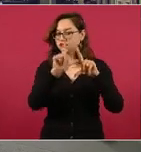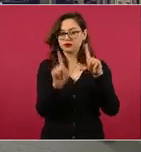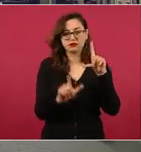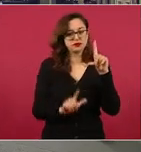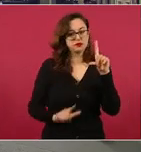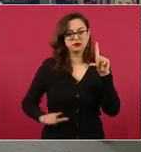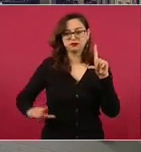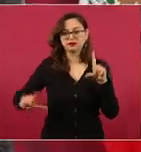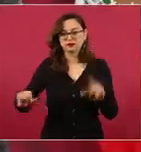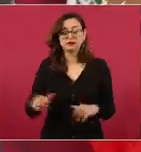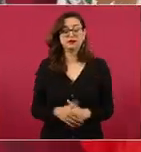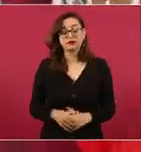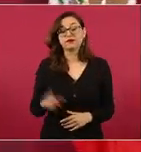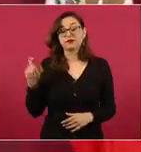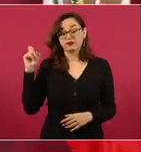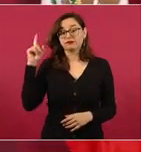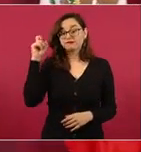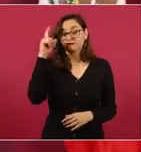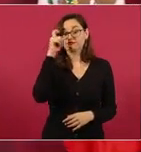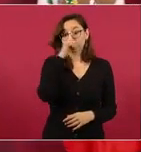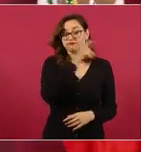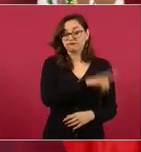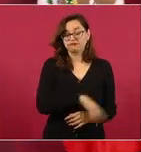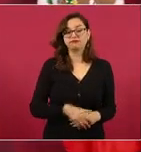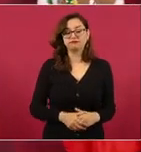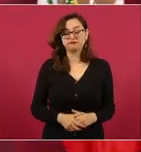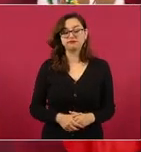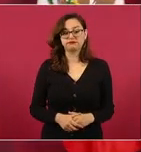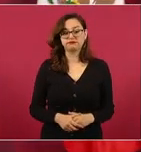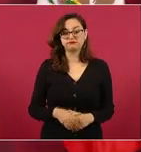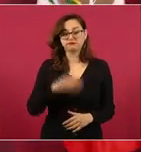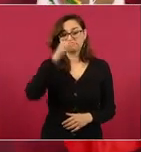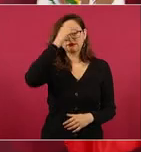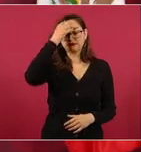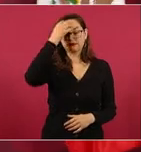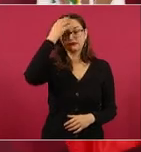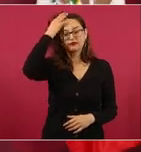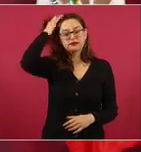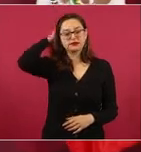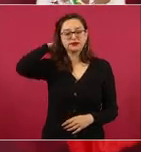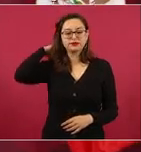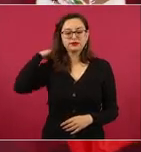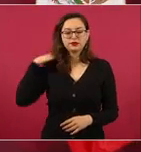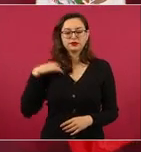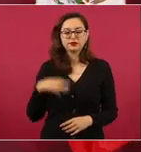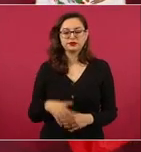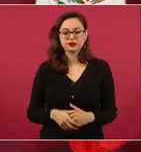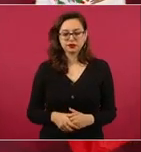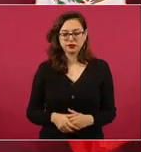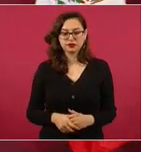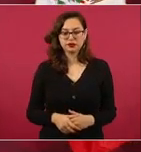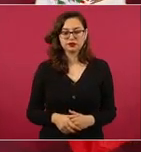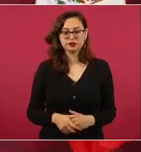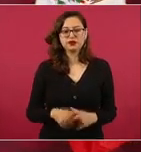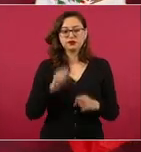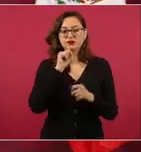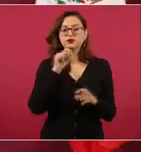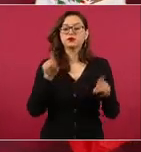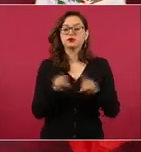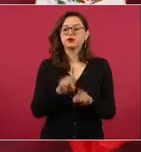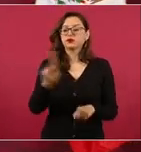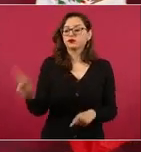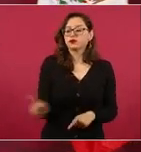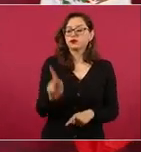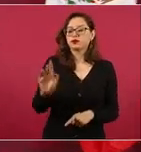era muy difícil, igual en la zona de la Chontalpa,